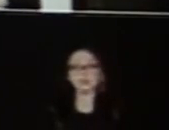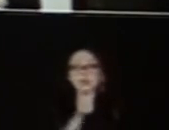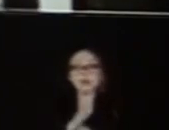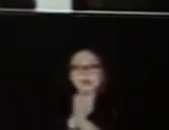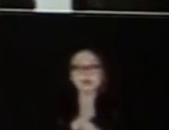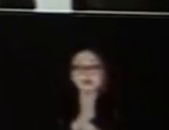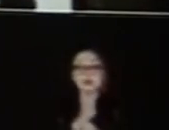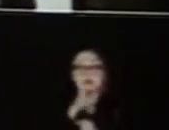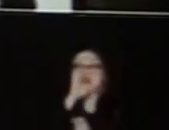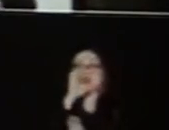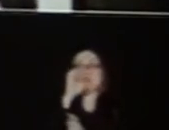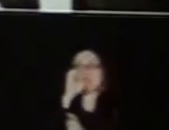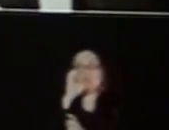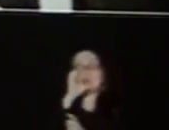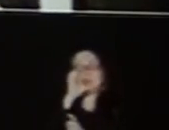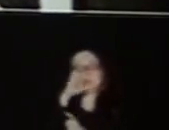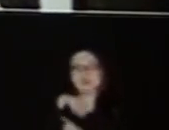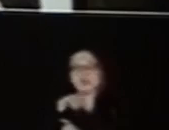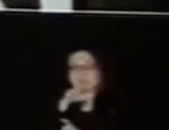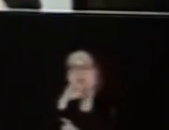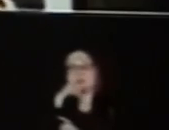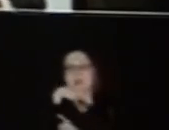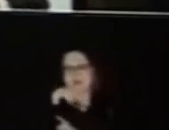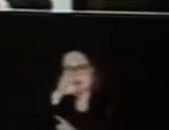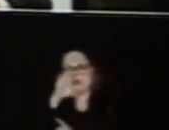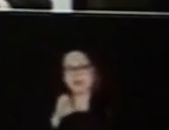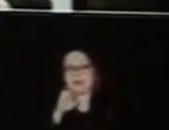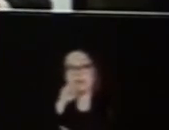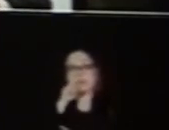licenciado Enrique Peña Nieto,